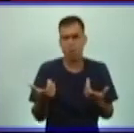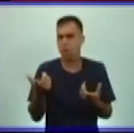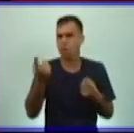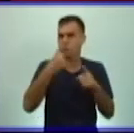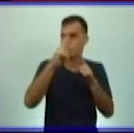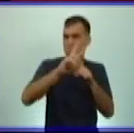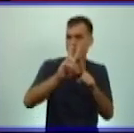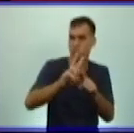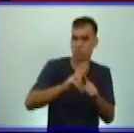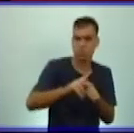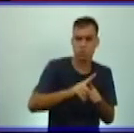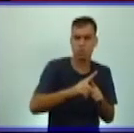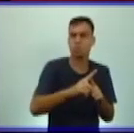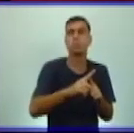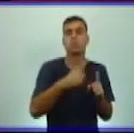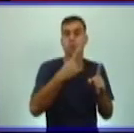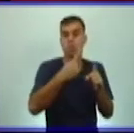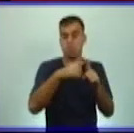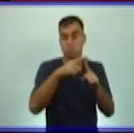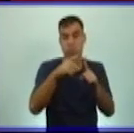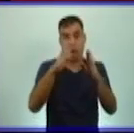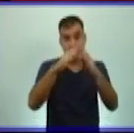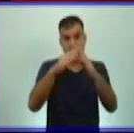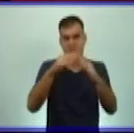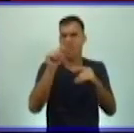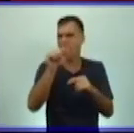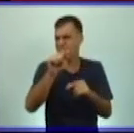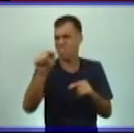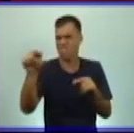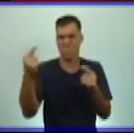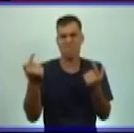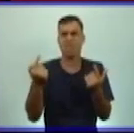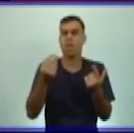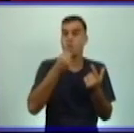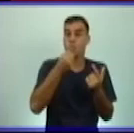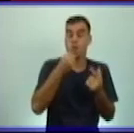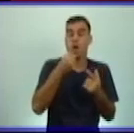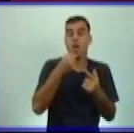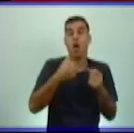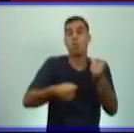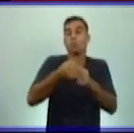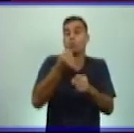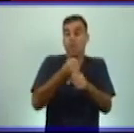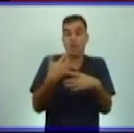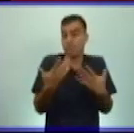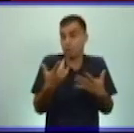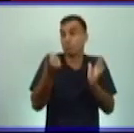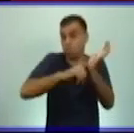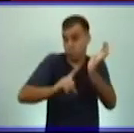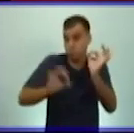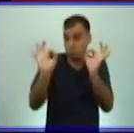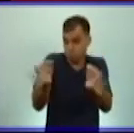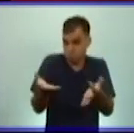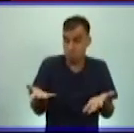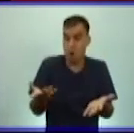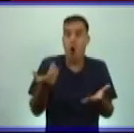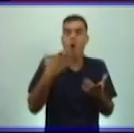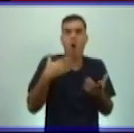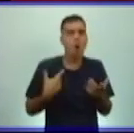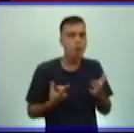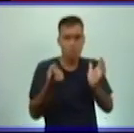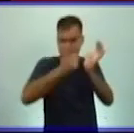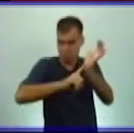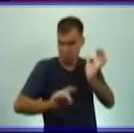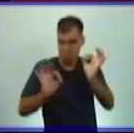y esto responde a el que podamos usar la corriente eléctrica. Pero la corriente eléctrica, ¿cómo se produce? Esa que